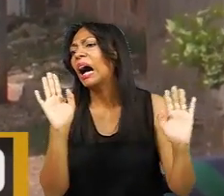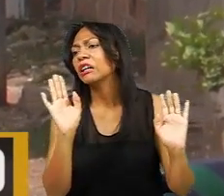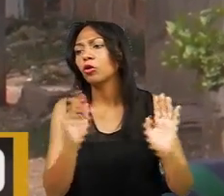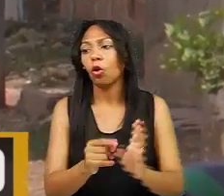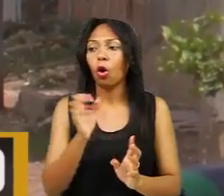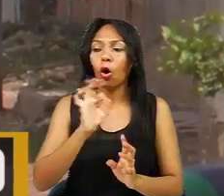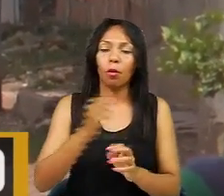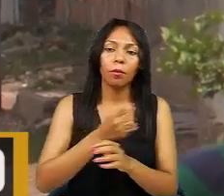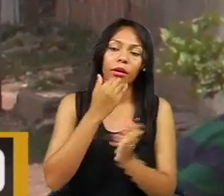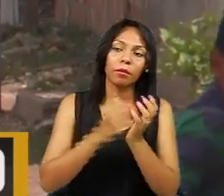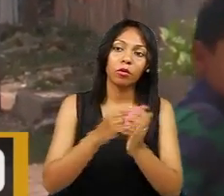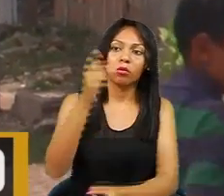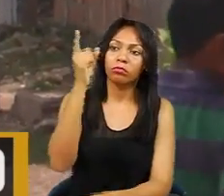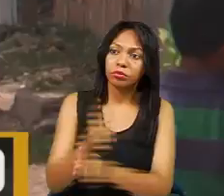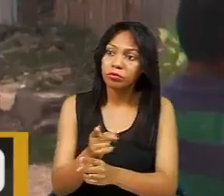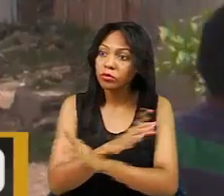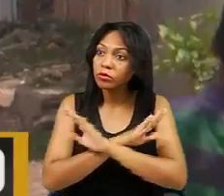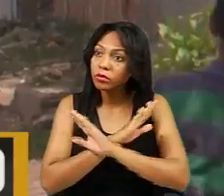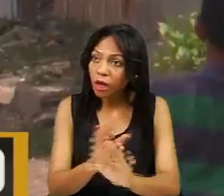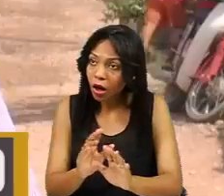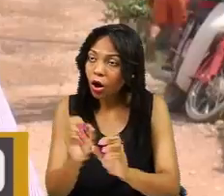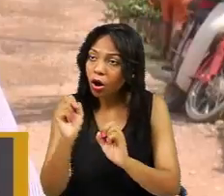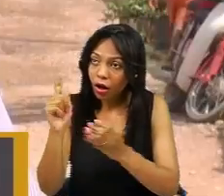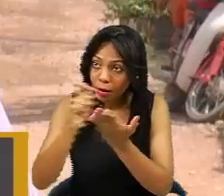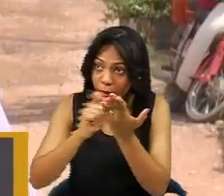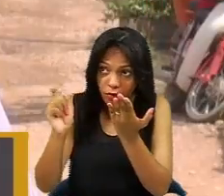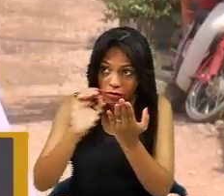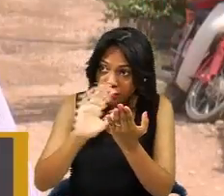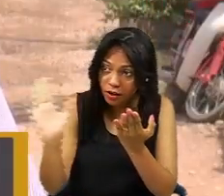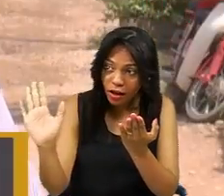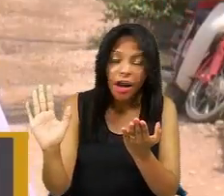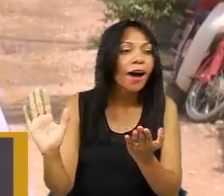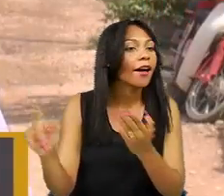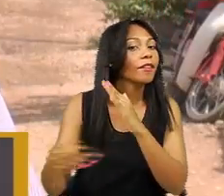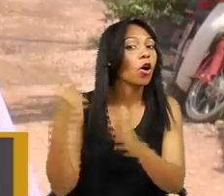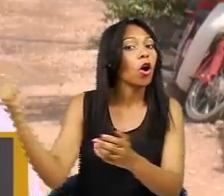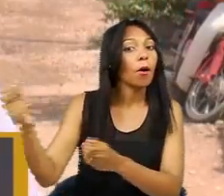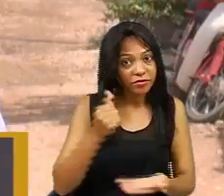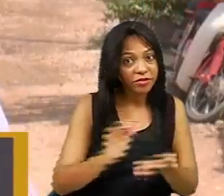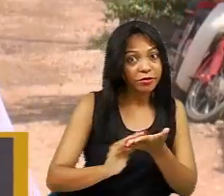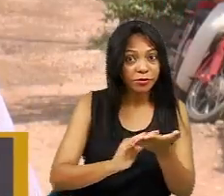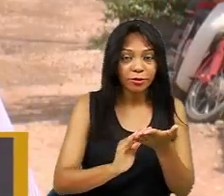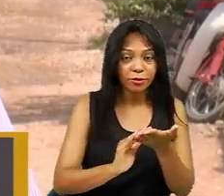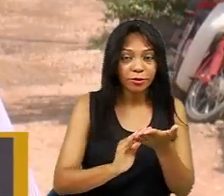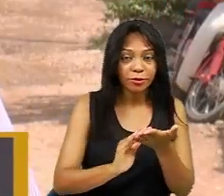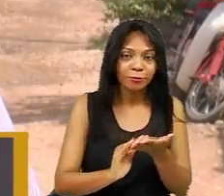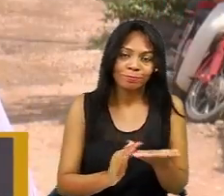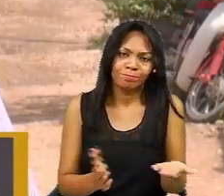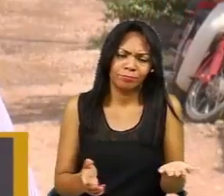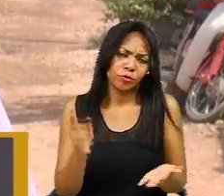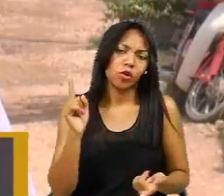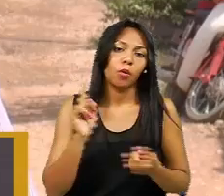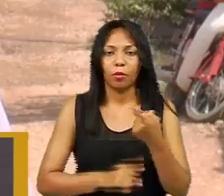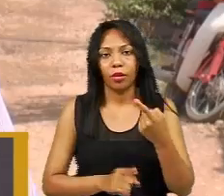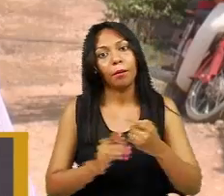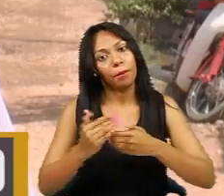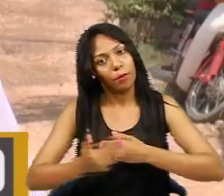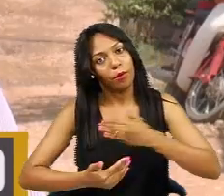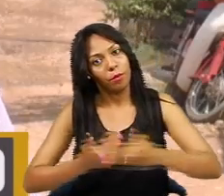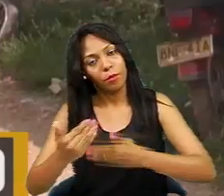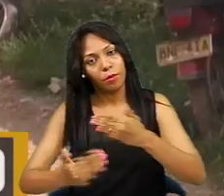no. El que en última instancia valida o invalida el proceso de impugnación es